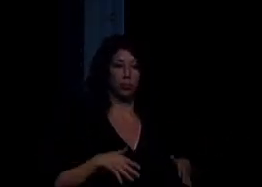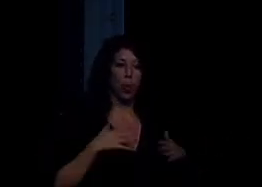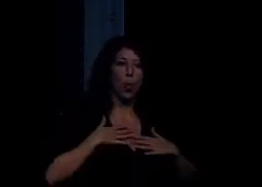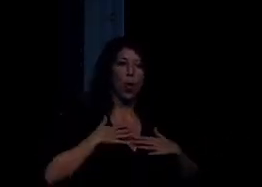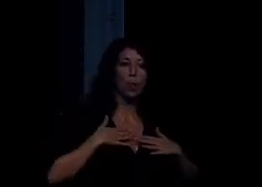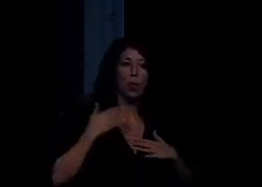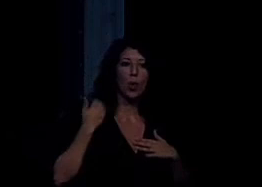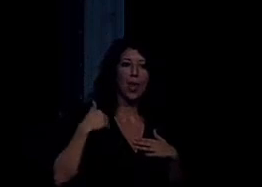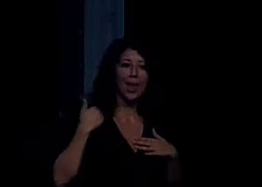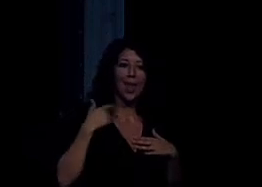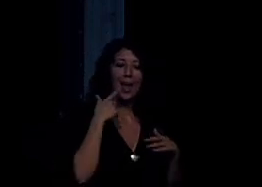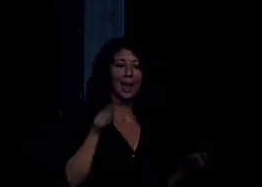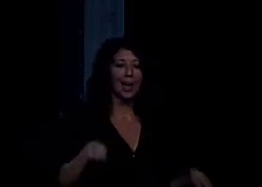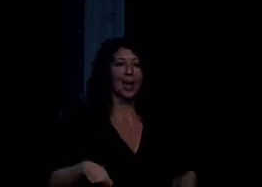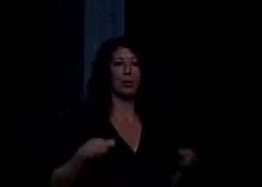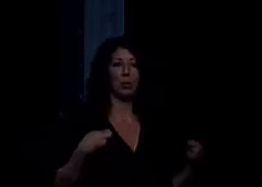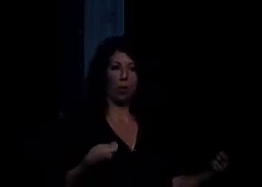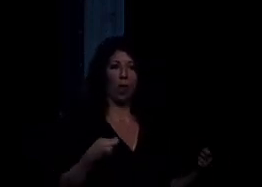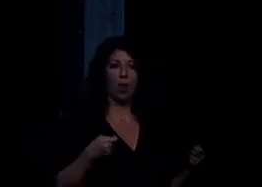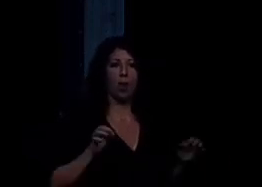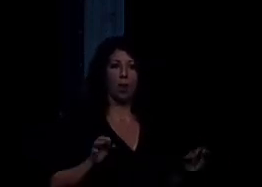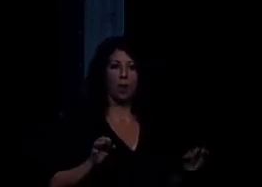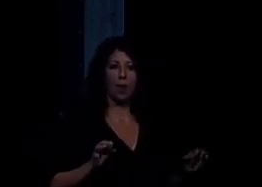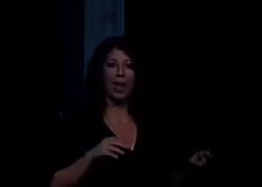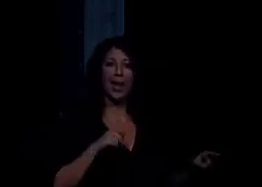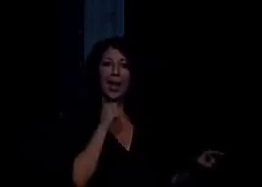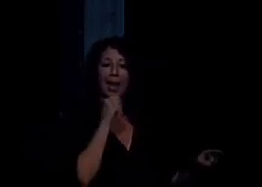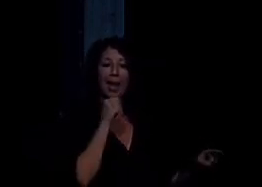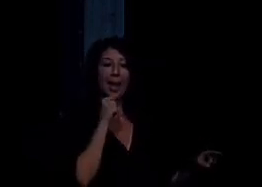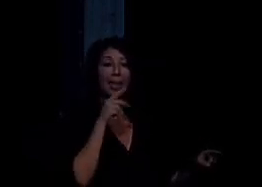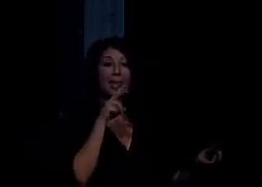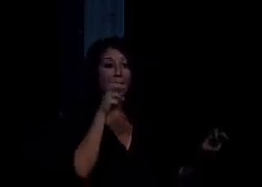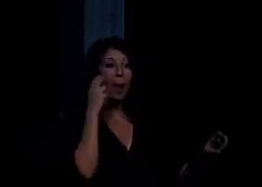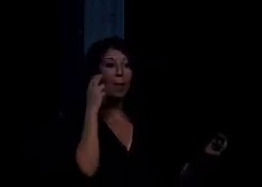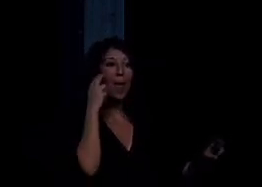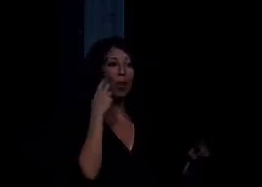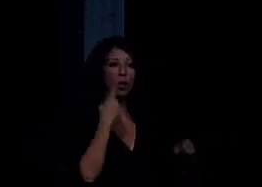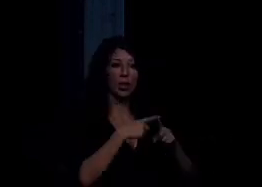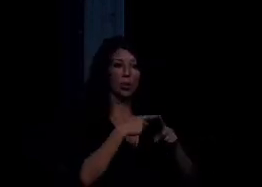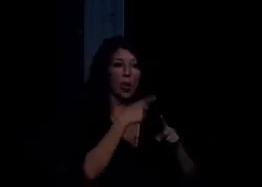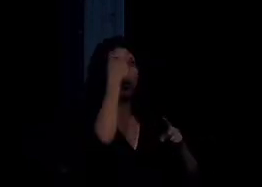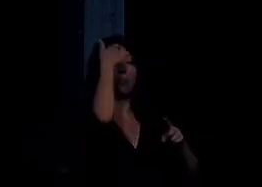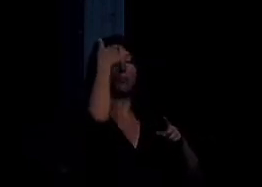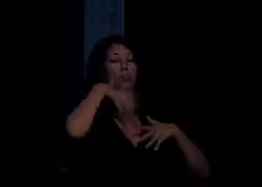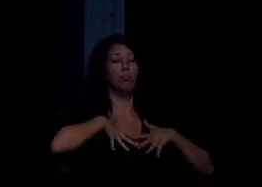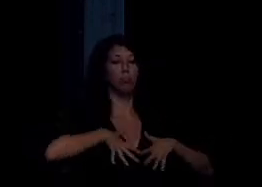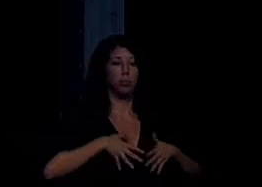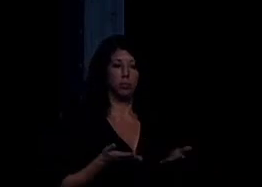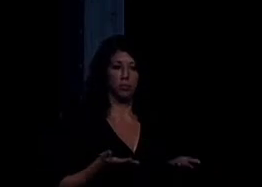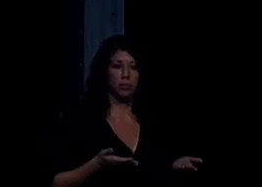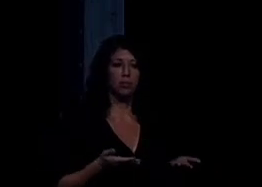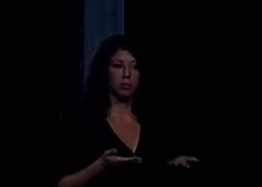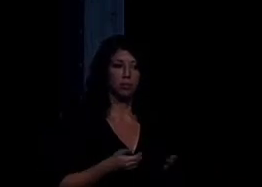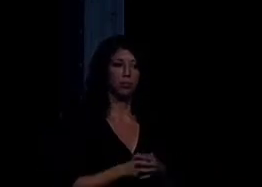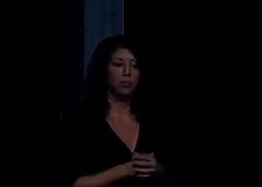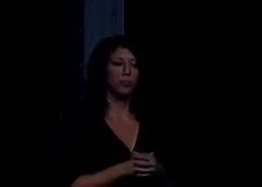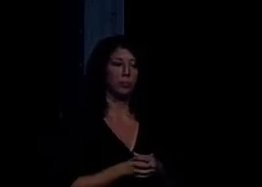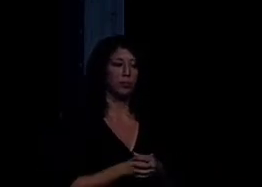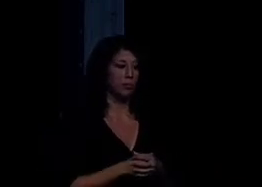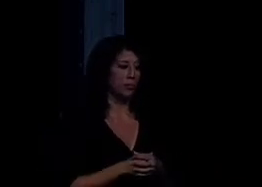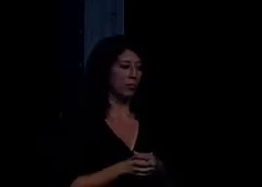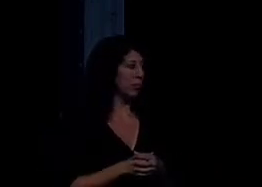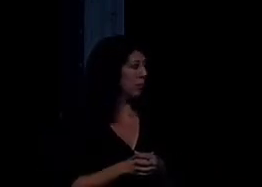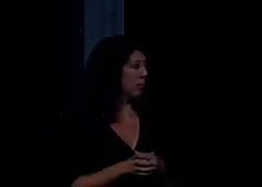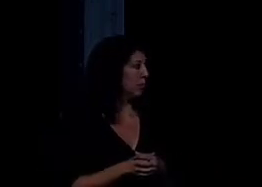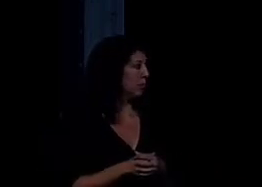encarnar, totalmente naturalizado, casi de una manera orgánica, la disciplina del terror sexual, ¿no? ¿Cuáles son los canales por los